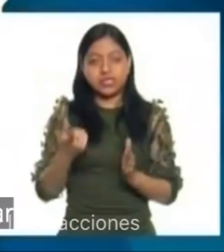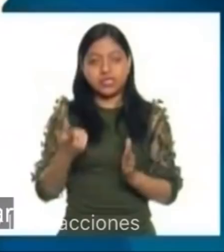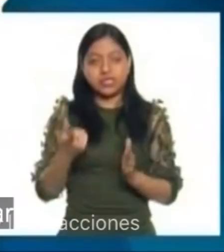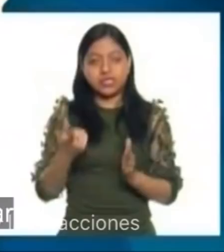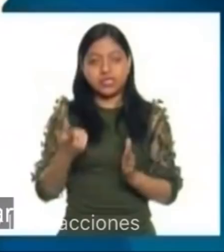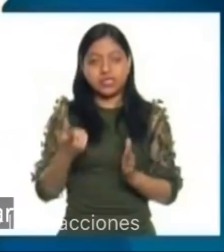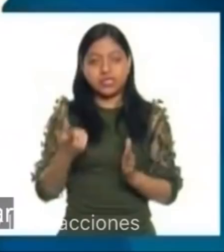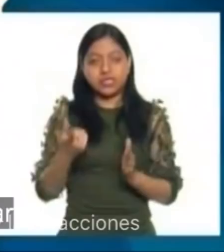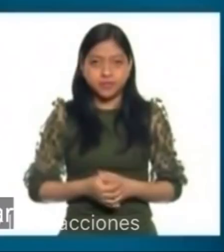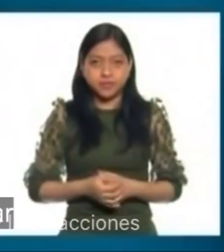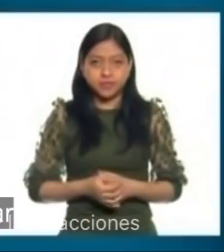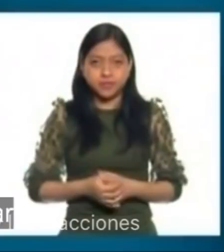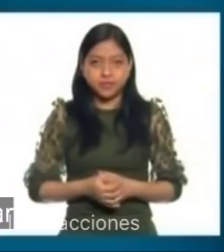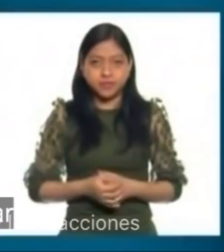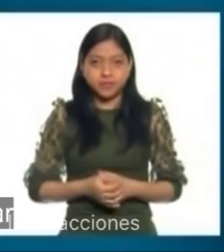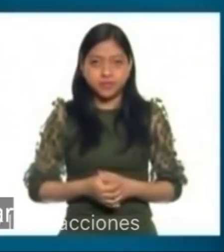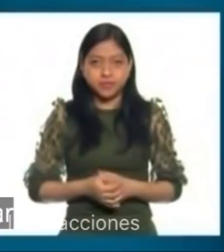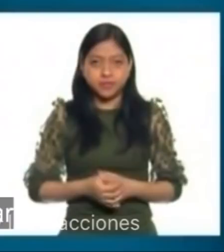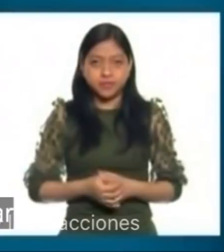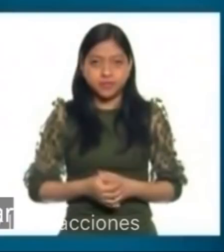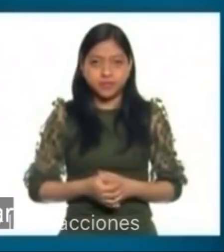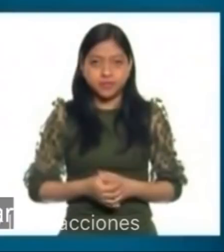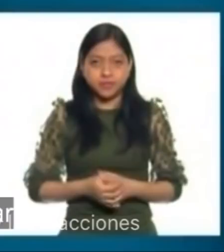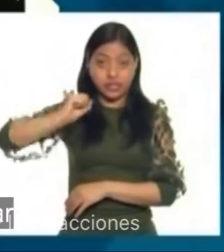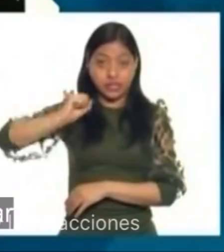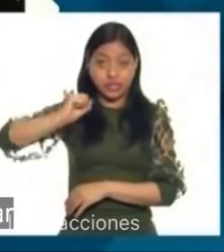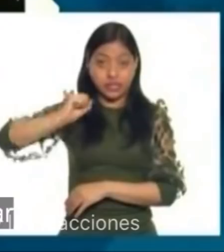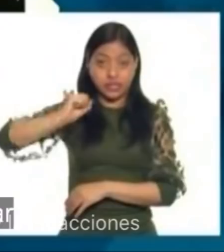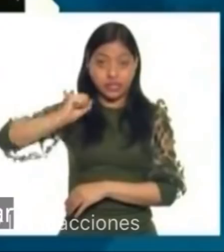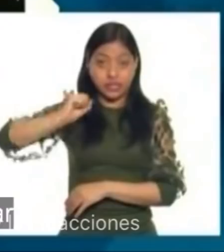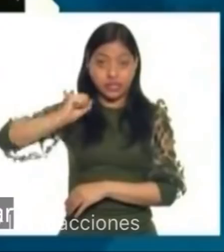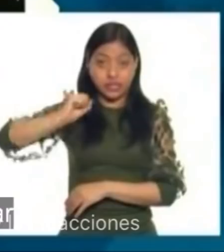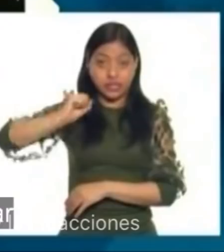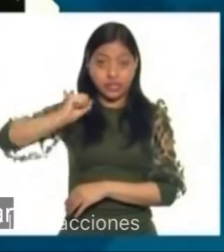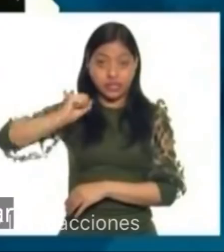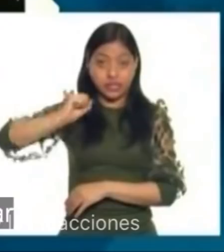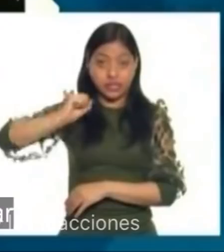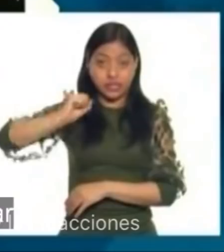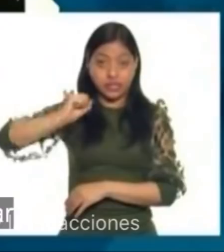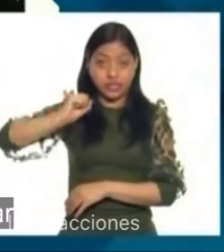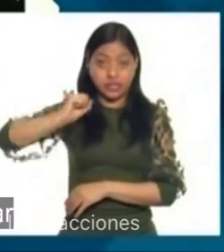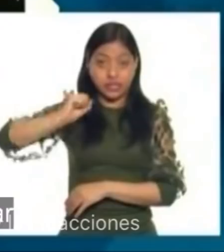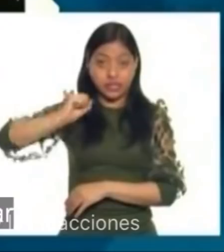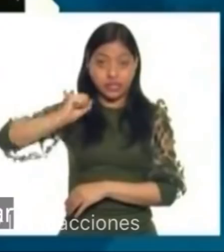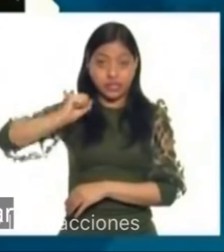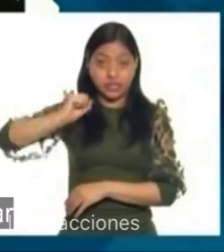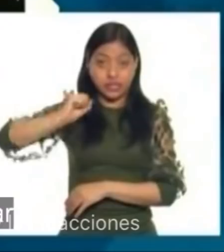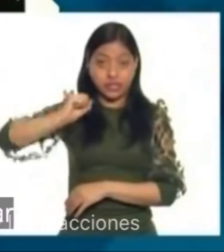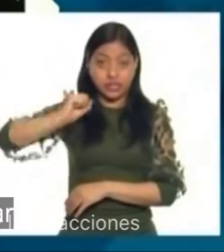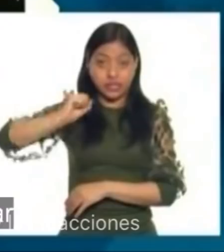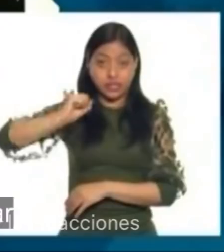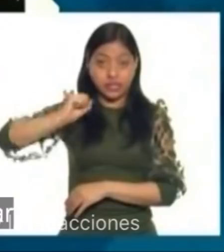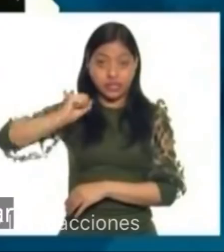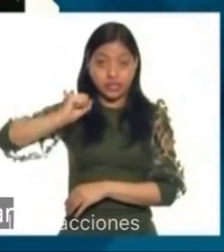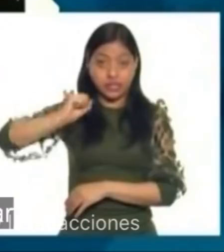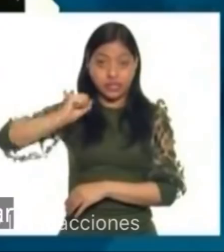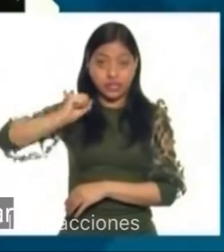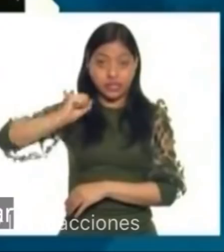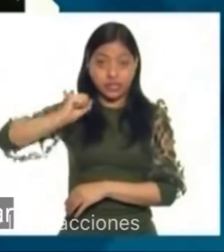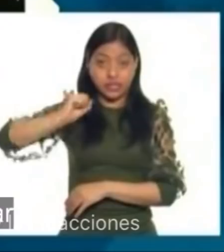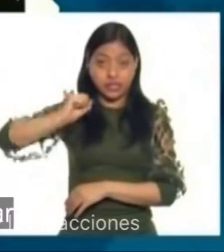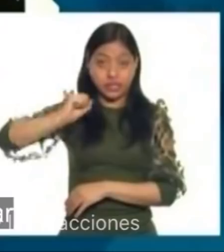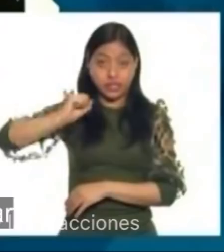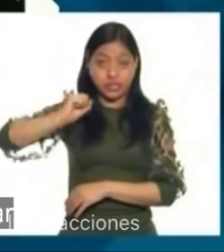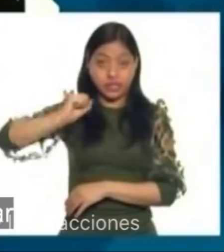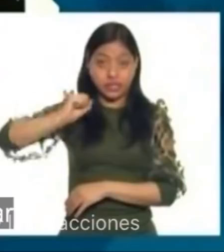sus observaciones desde construcciones que hoy conocemos como observatorios. Fue Nicolás Copérnico quien en el siglo XV propuso